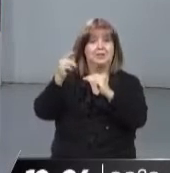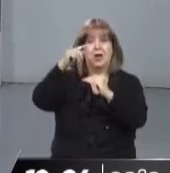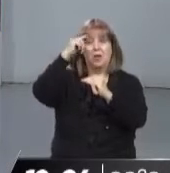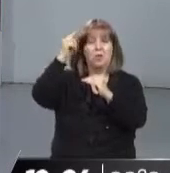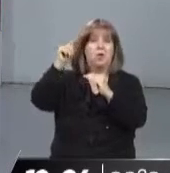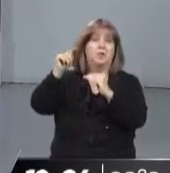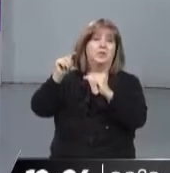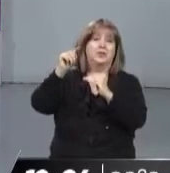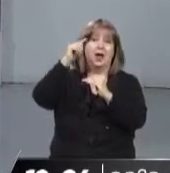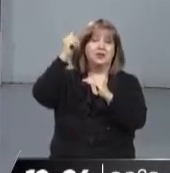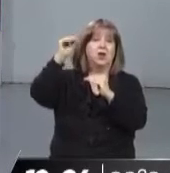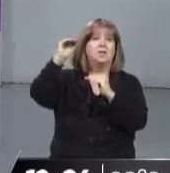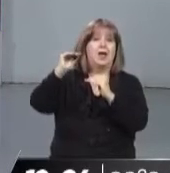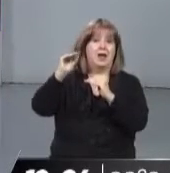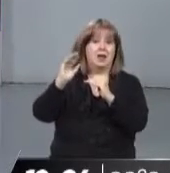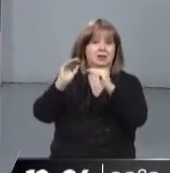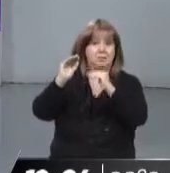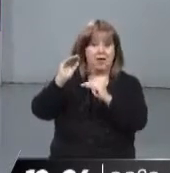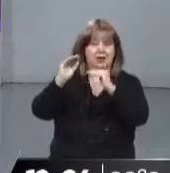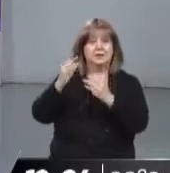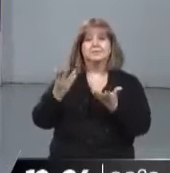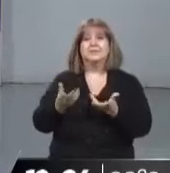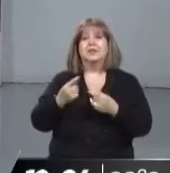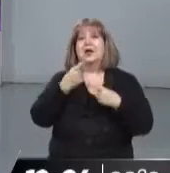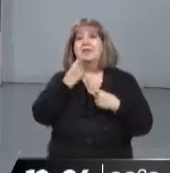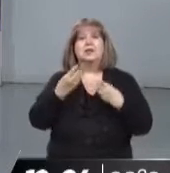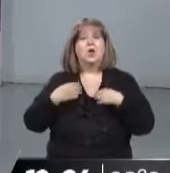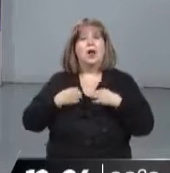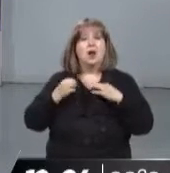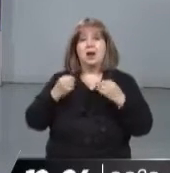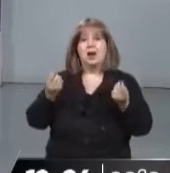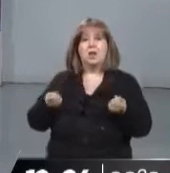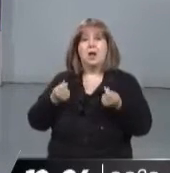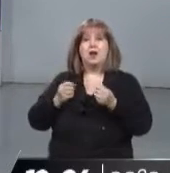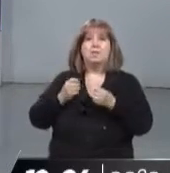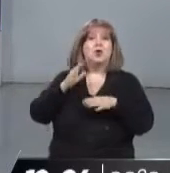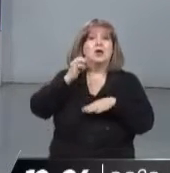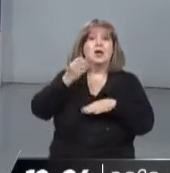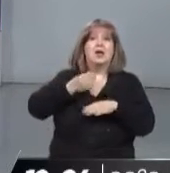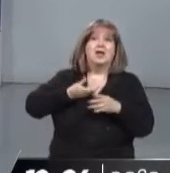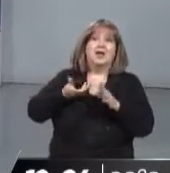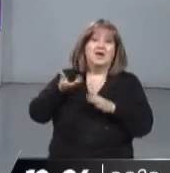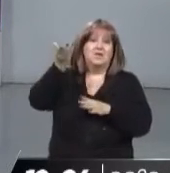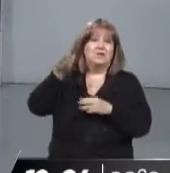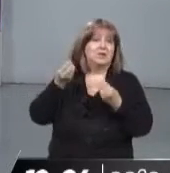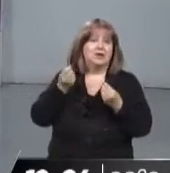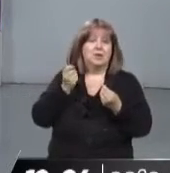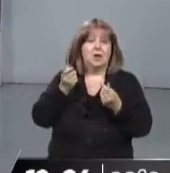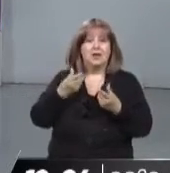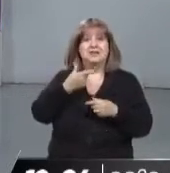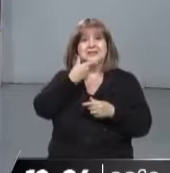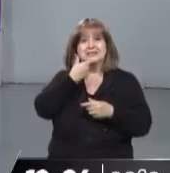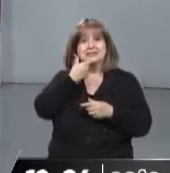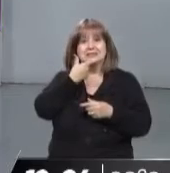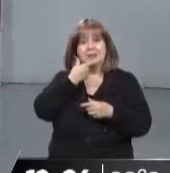los 9 que se han medido. Tenemos más. Vos decías los rubros, vos sí. decías cuáles son los que disparan estos números. Y en este caso, en septiembre, lo